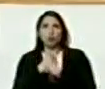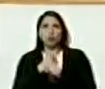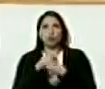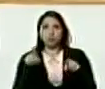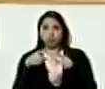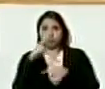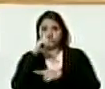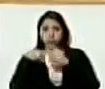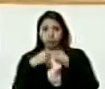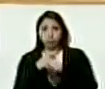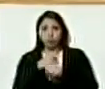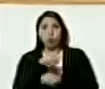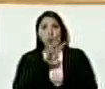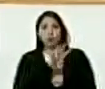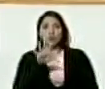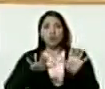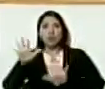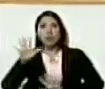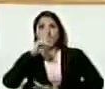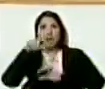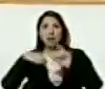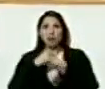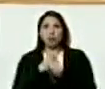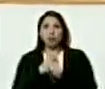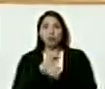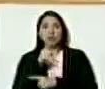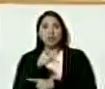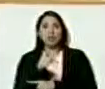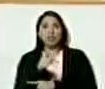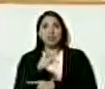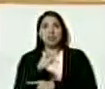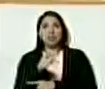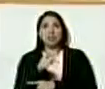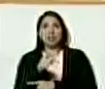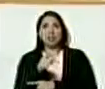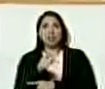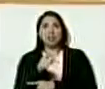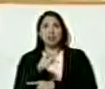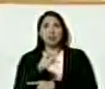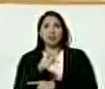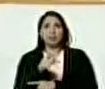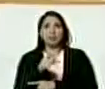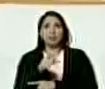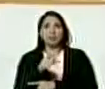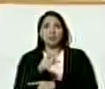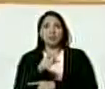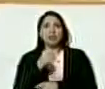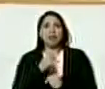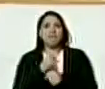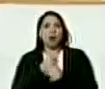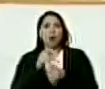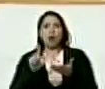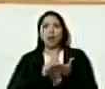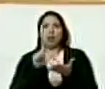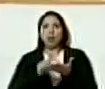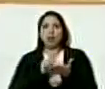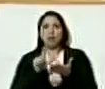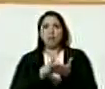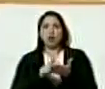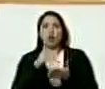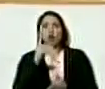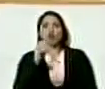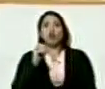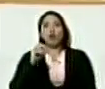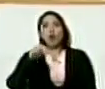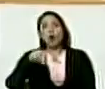de esa famosa obra de Miguel de Cervantes, Don Quijote de la Mancha, donde habla en un